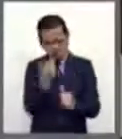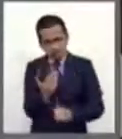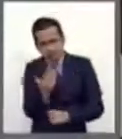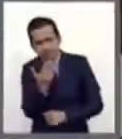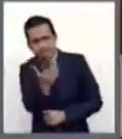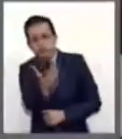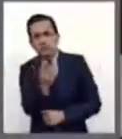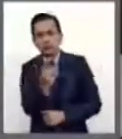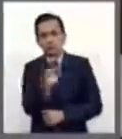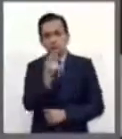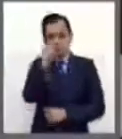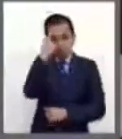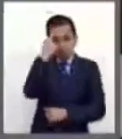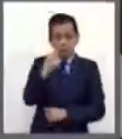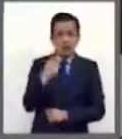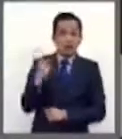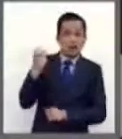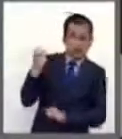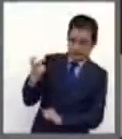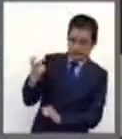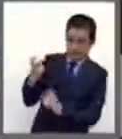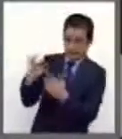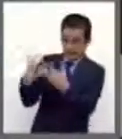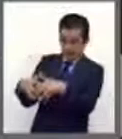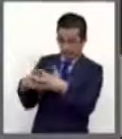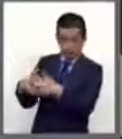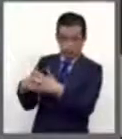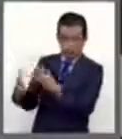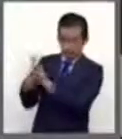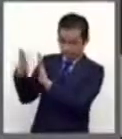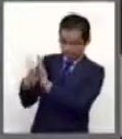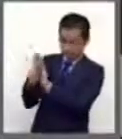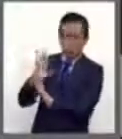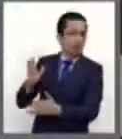que se parara la construcción de esta planta de